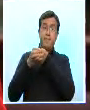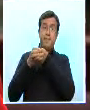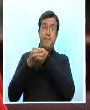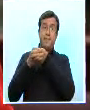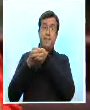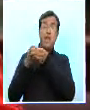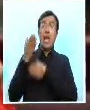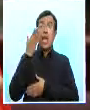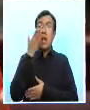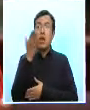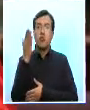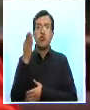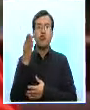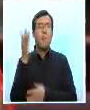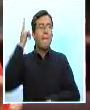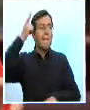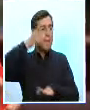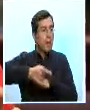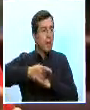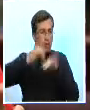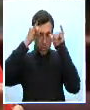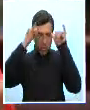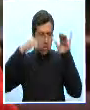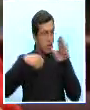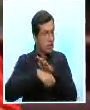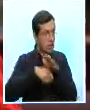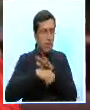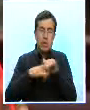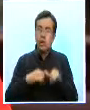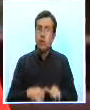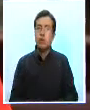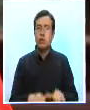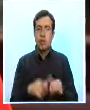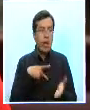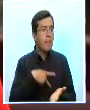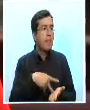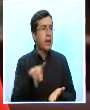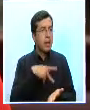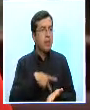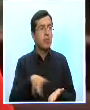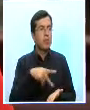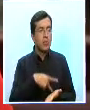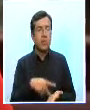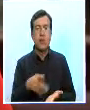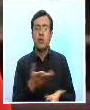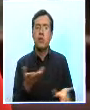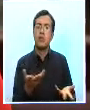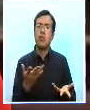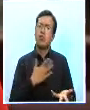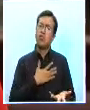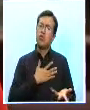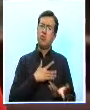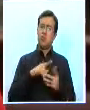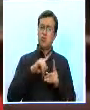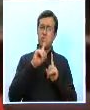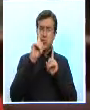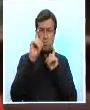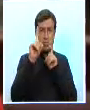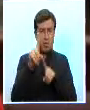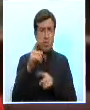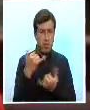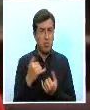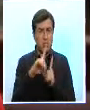que obliga al pueblo español a seguir con las corridas de toros y Apagar las corridas de toros y yo la pregunta que quiero hacer